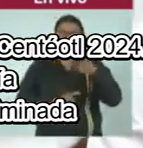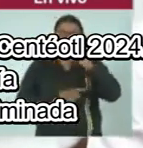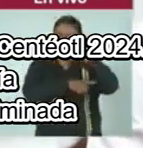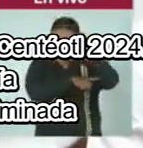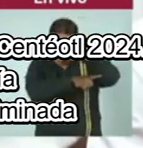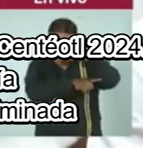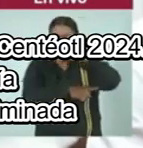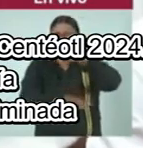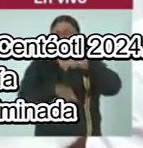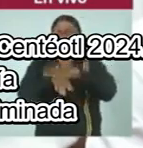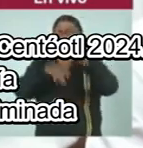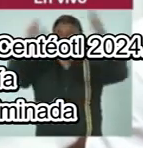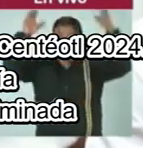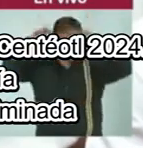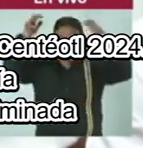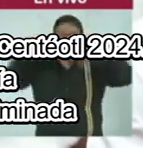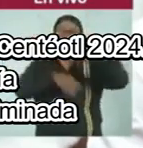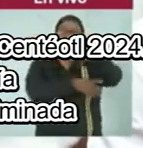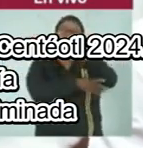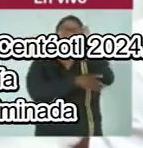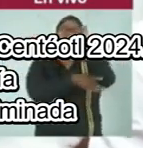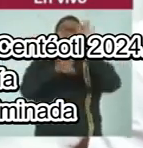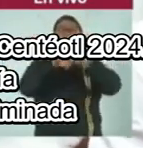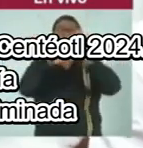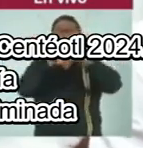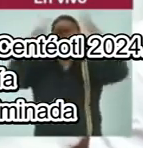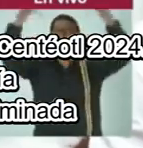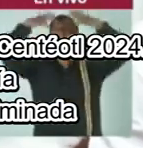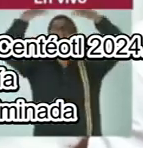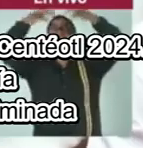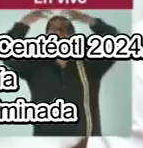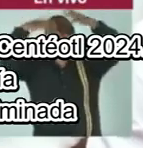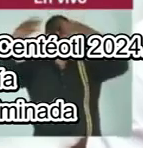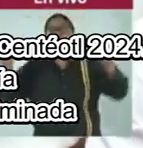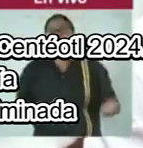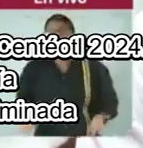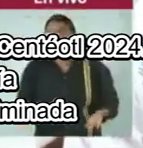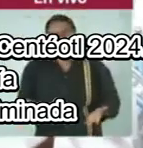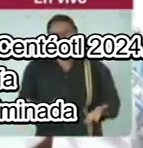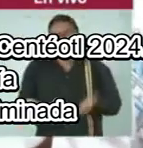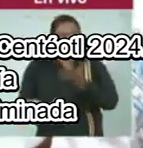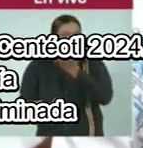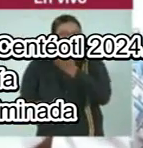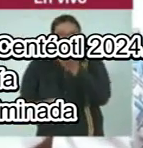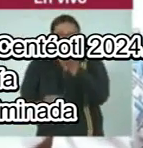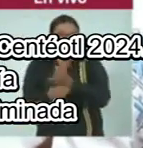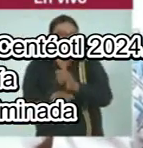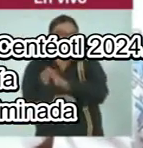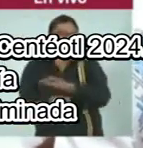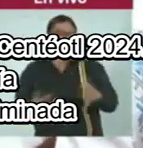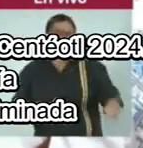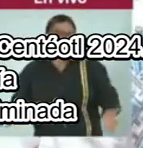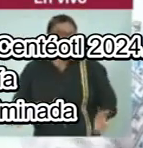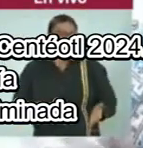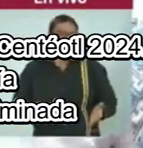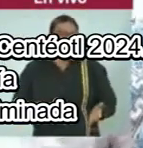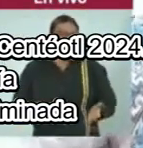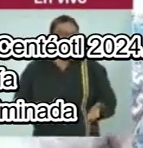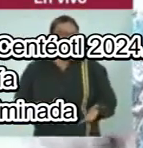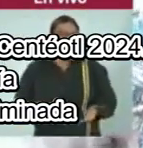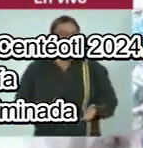lluvia si la la ponía hacia arriba pues me mojaba mi carita Y entonces este Eh Pues el la